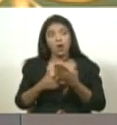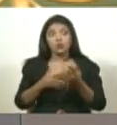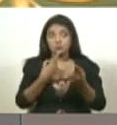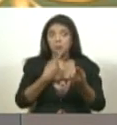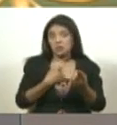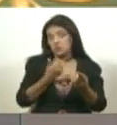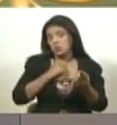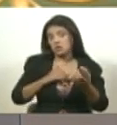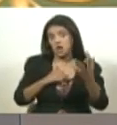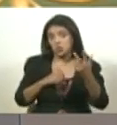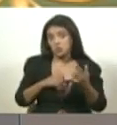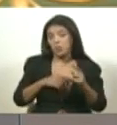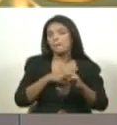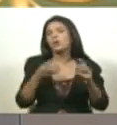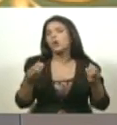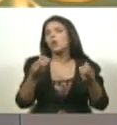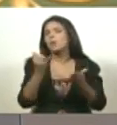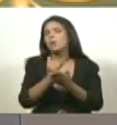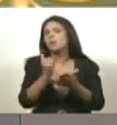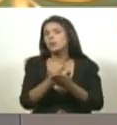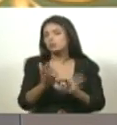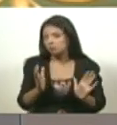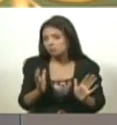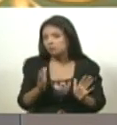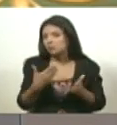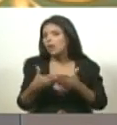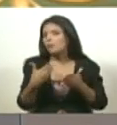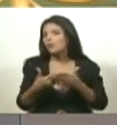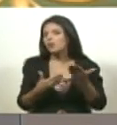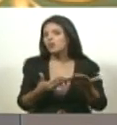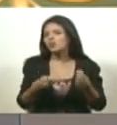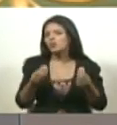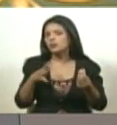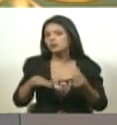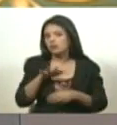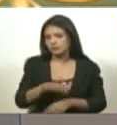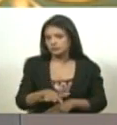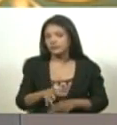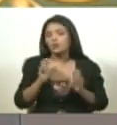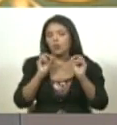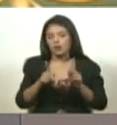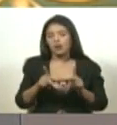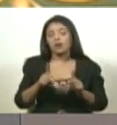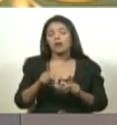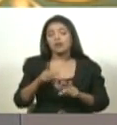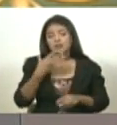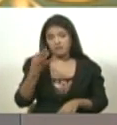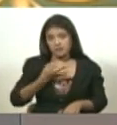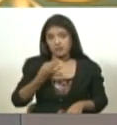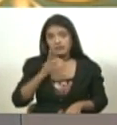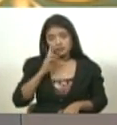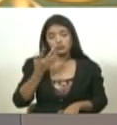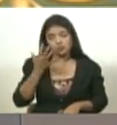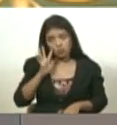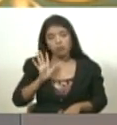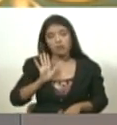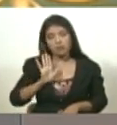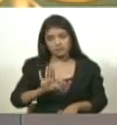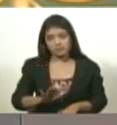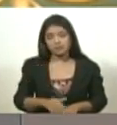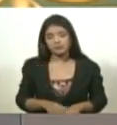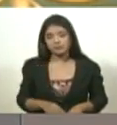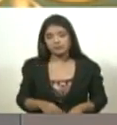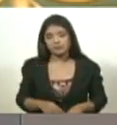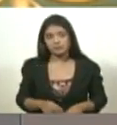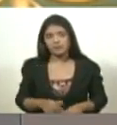cualquier número. El problema está en cómo me prueba lo que dice, dónde está la evidencia, ¿verdad? Entonces, si esto es así, y yo creo que es así, y